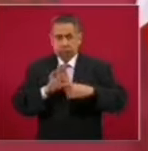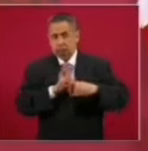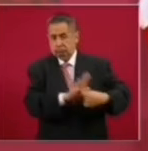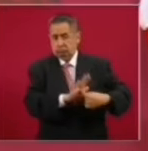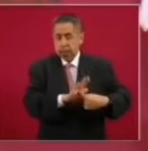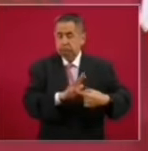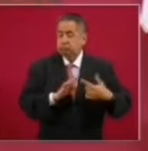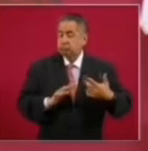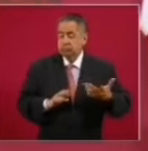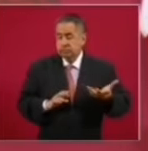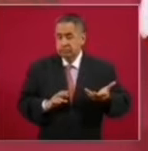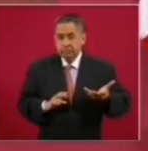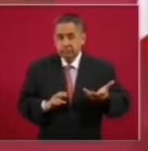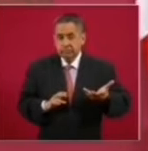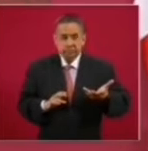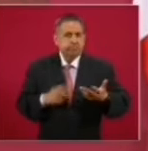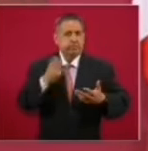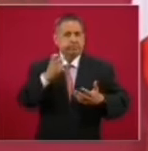Es decir,